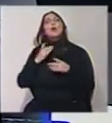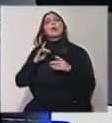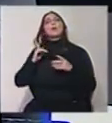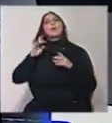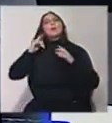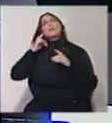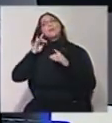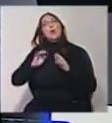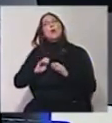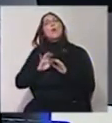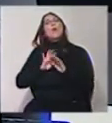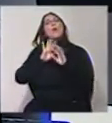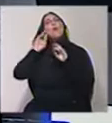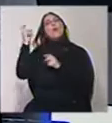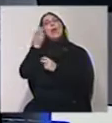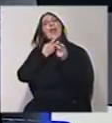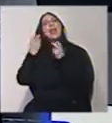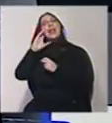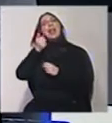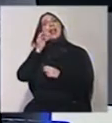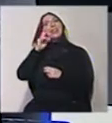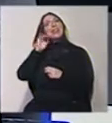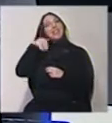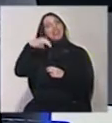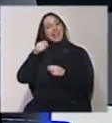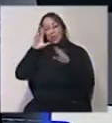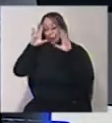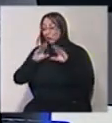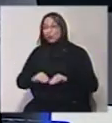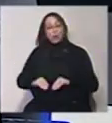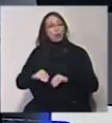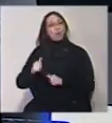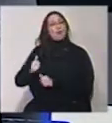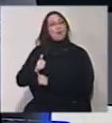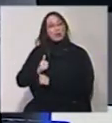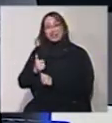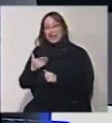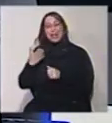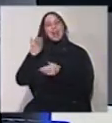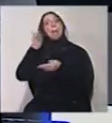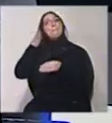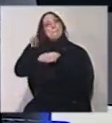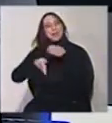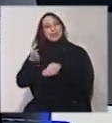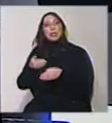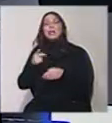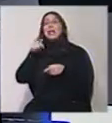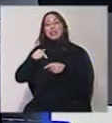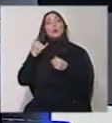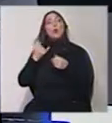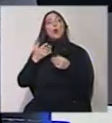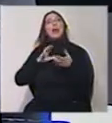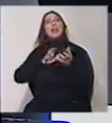¿Sí? Sin embargo, toda la Fuerza Armada que participa en algún evento, y Estados Unidos ha tenido varios de estos